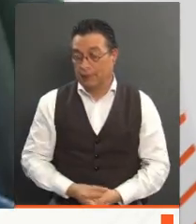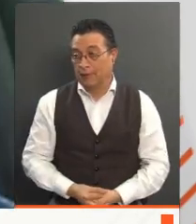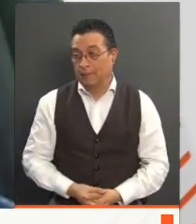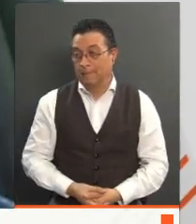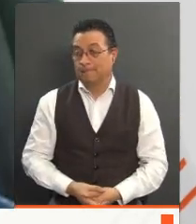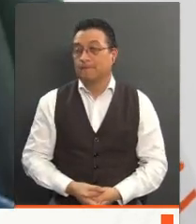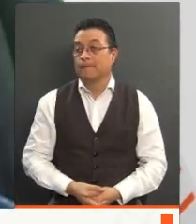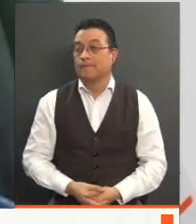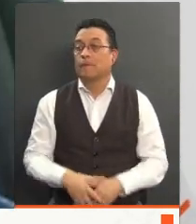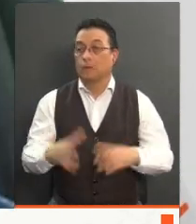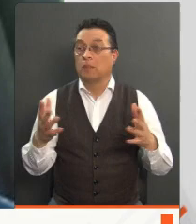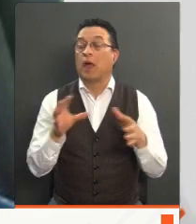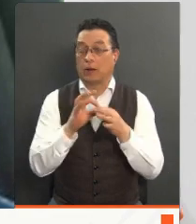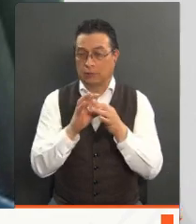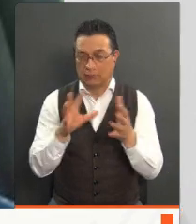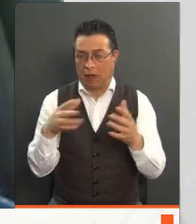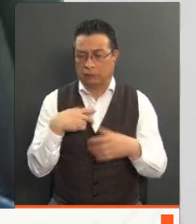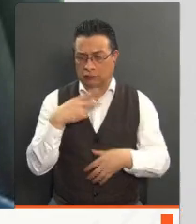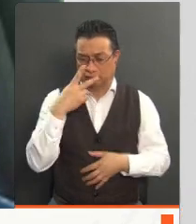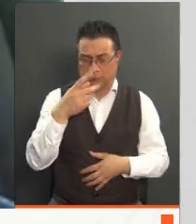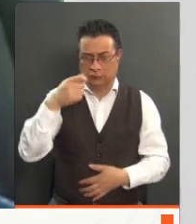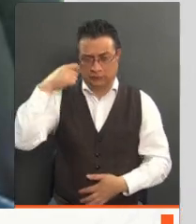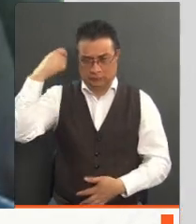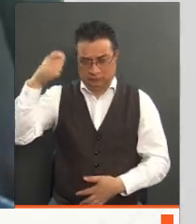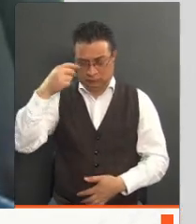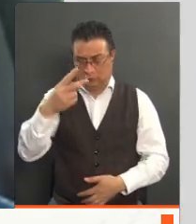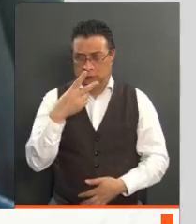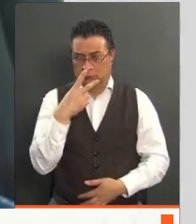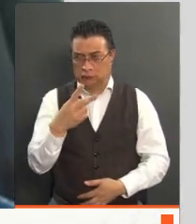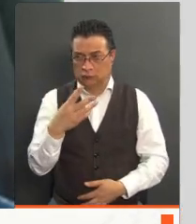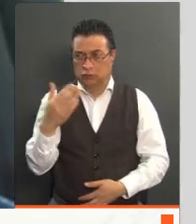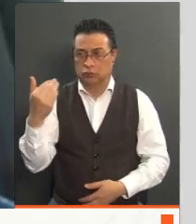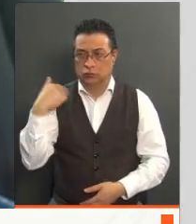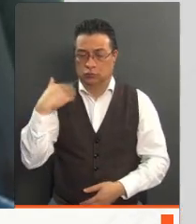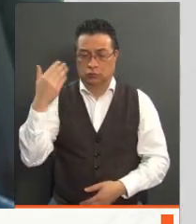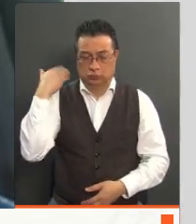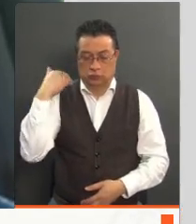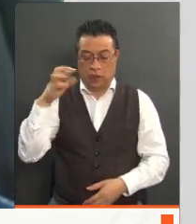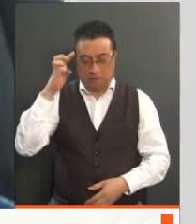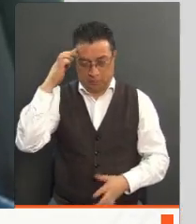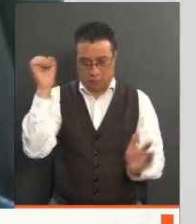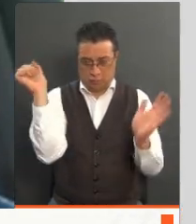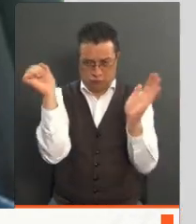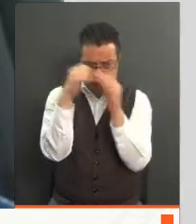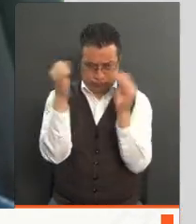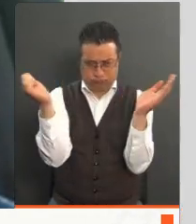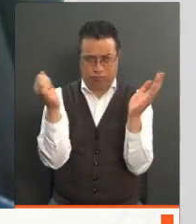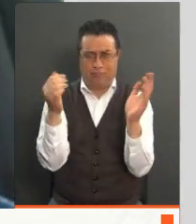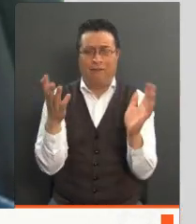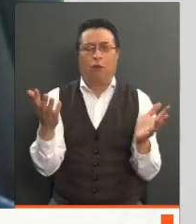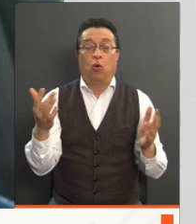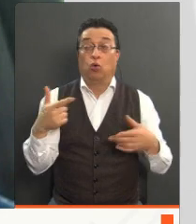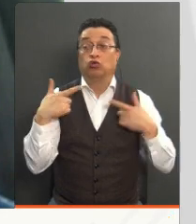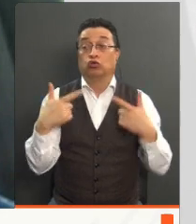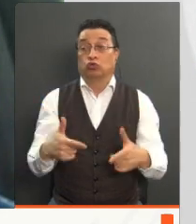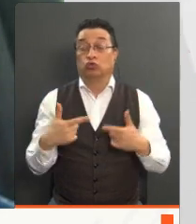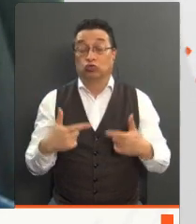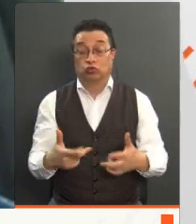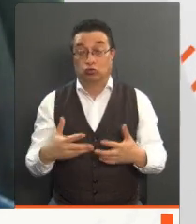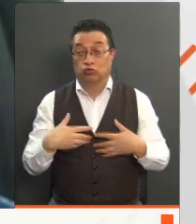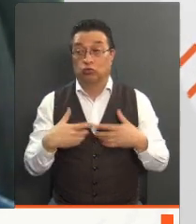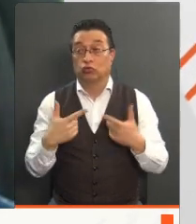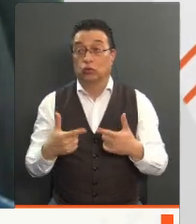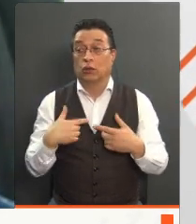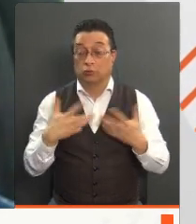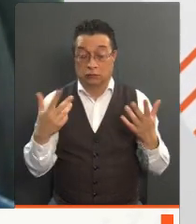Fue bastante grave, vi el video y de hecho se me juntaron las piernas con la cabeza. Tuve suerte nomás, tuve suerte de